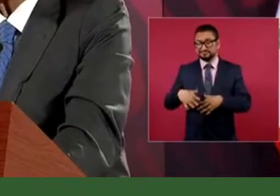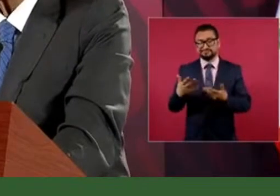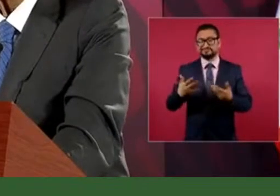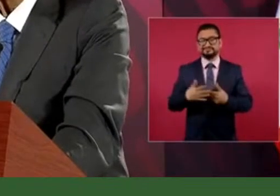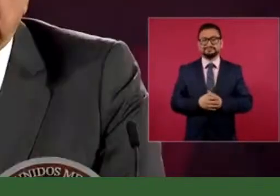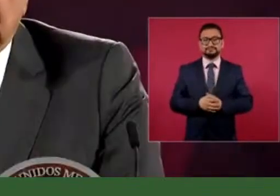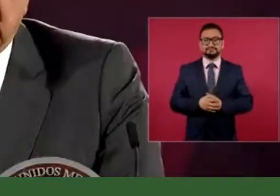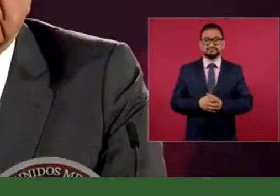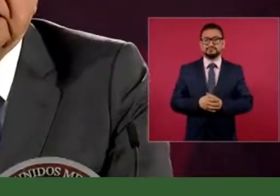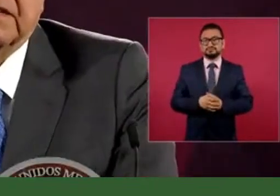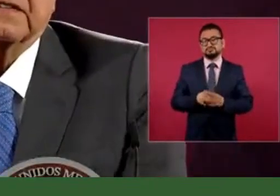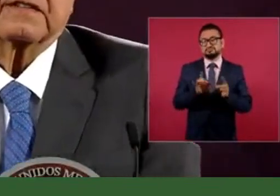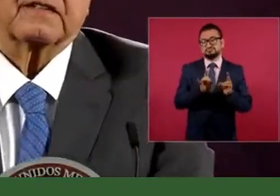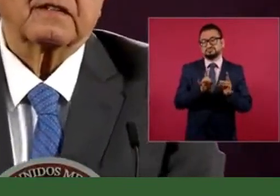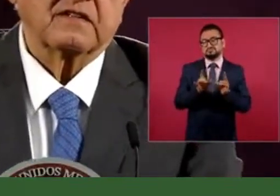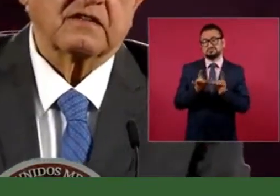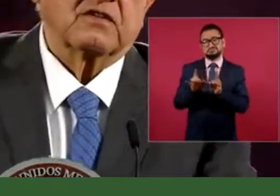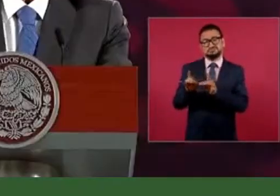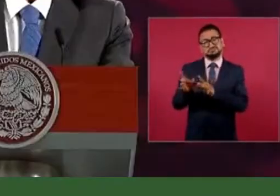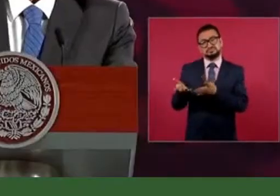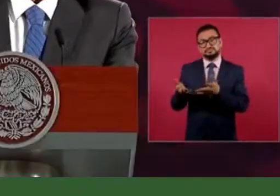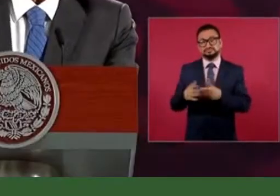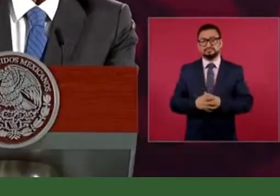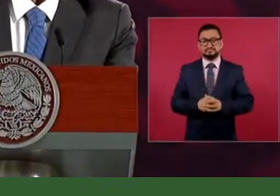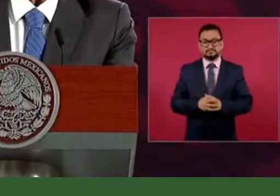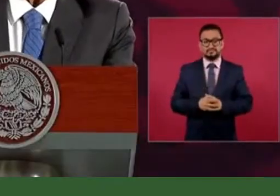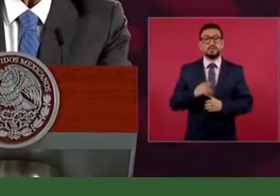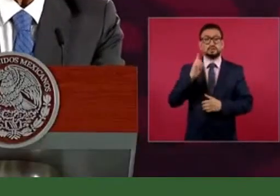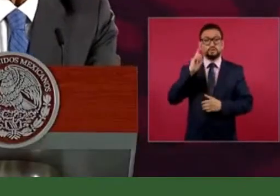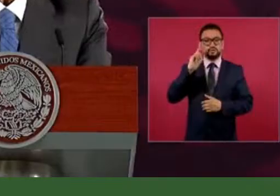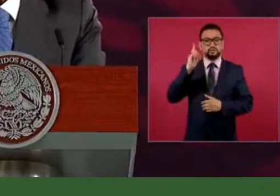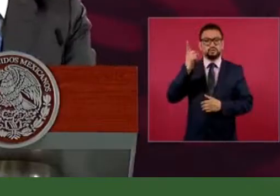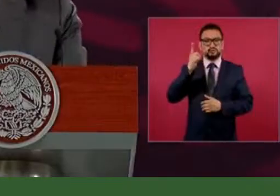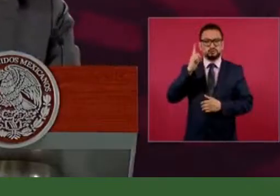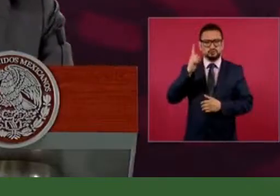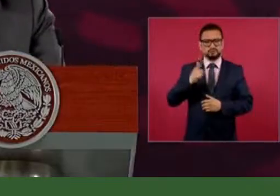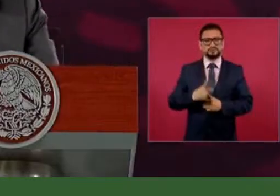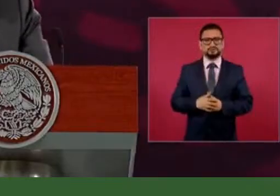Fueron circunstancias, ojalá y